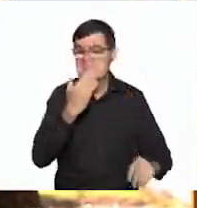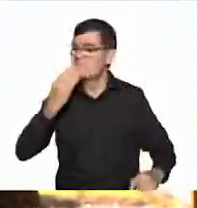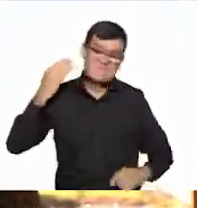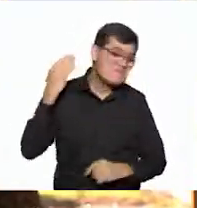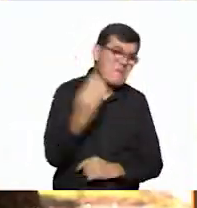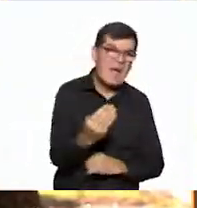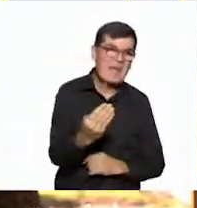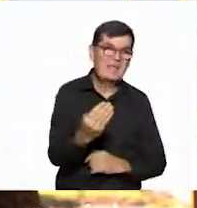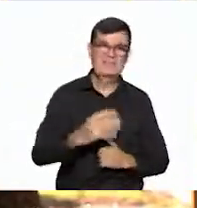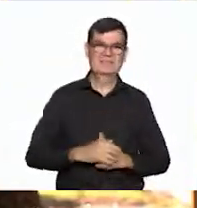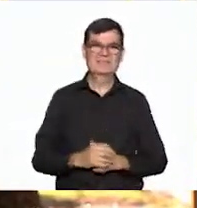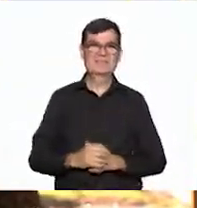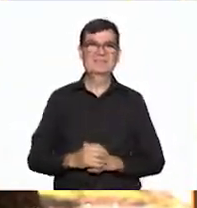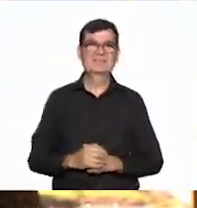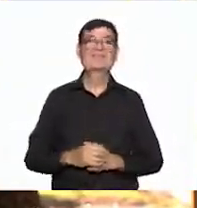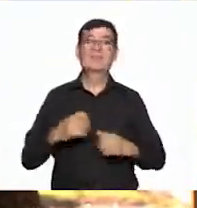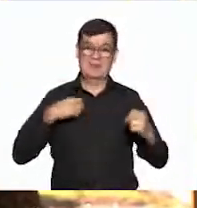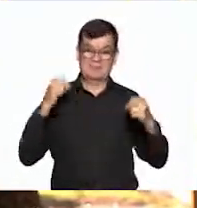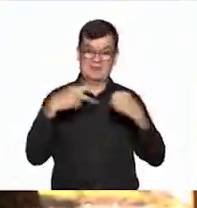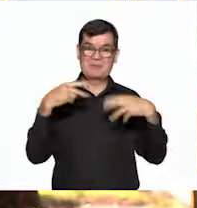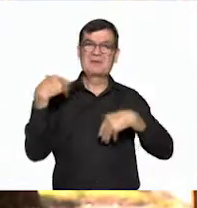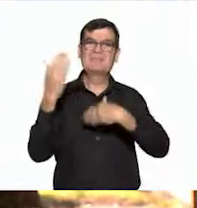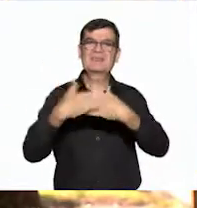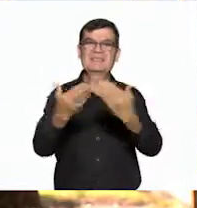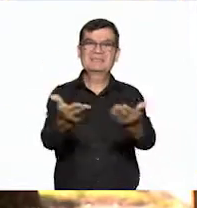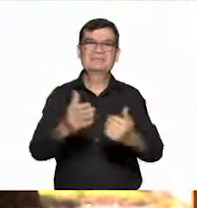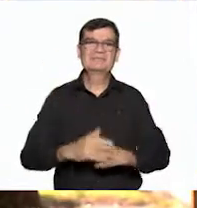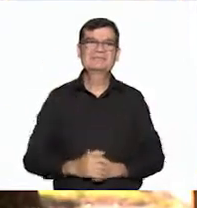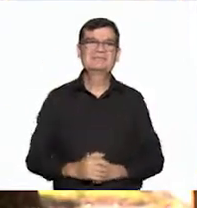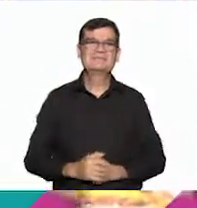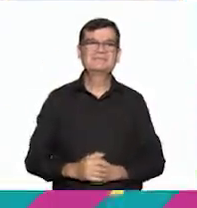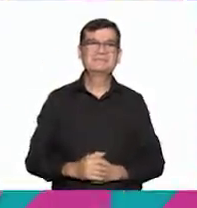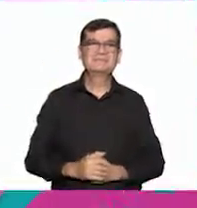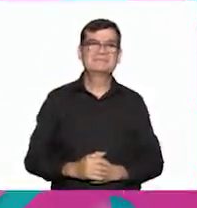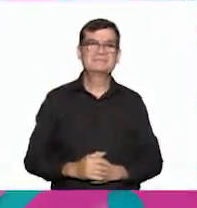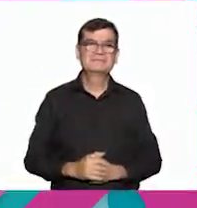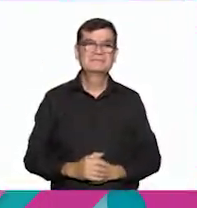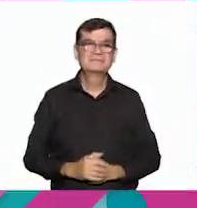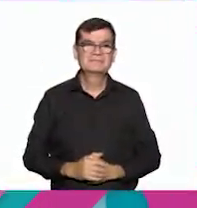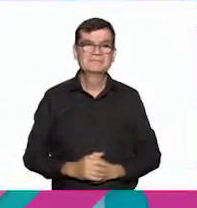¡Muy bien! ¡Nos vemos pronto!